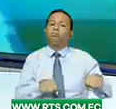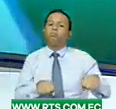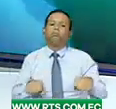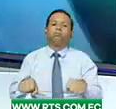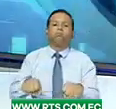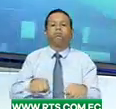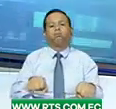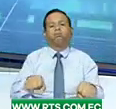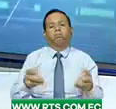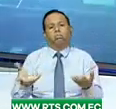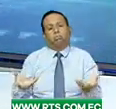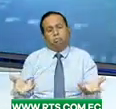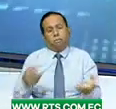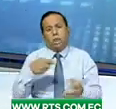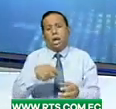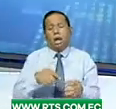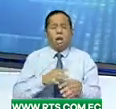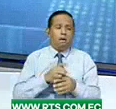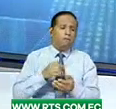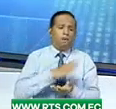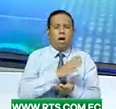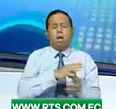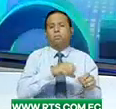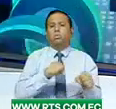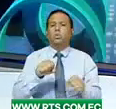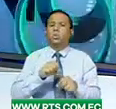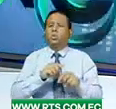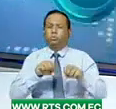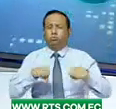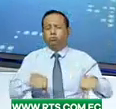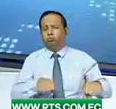sustraer la motocicleta que él conducía, marca